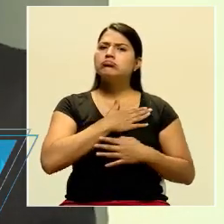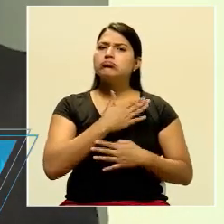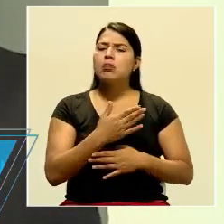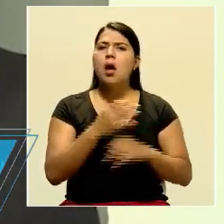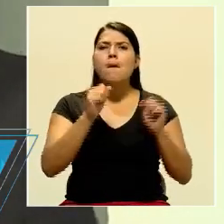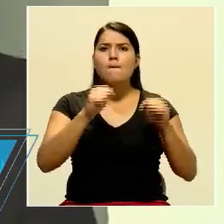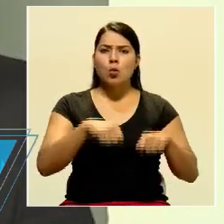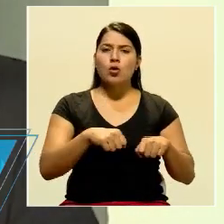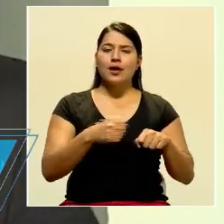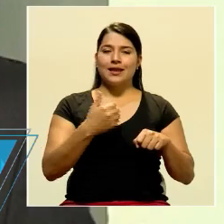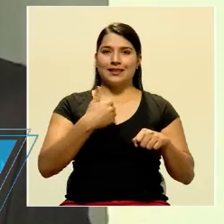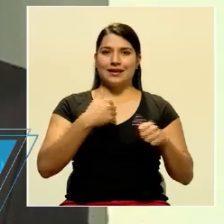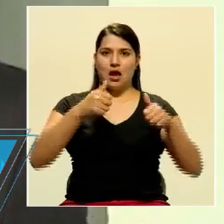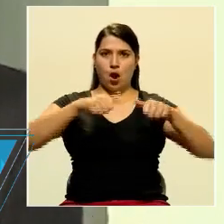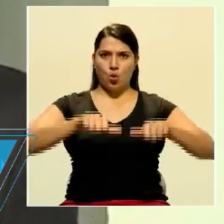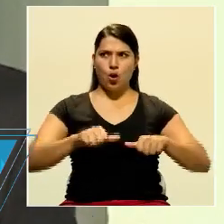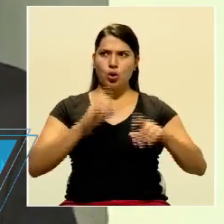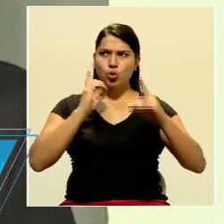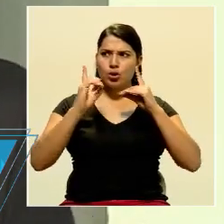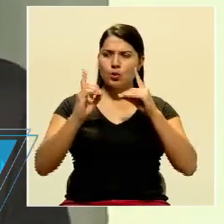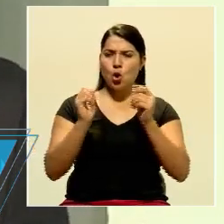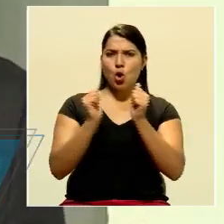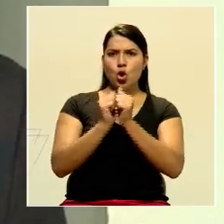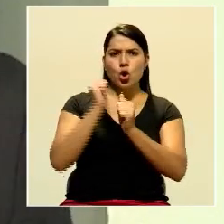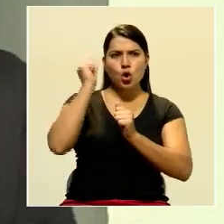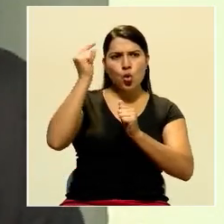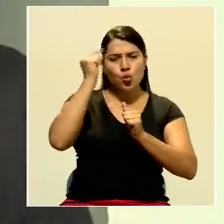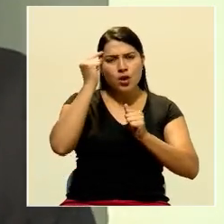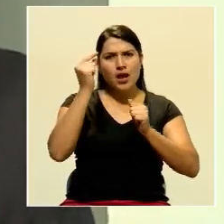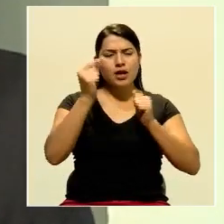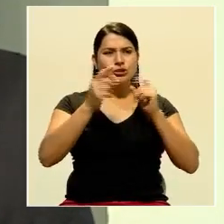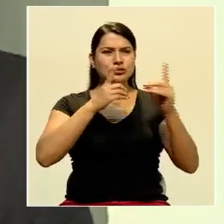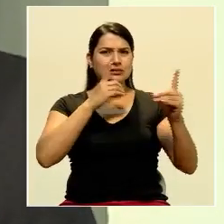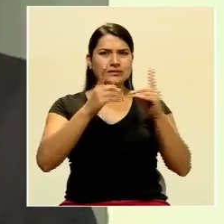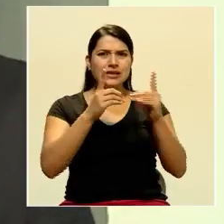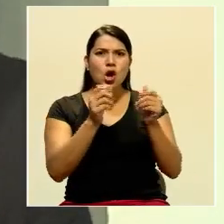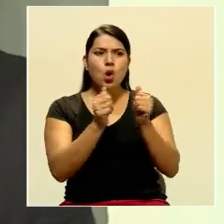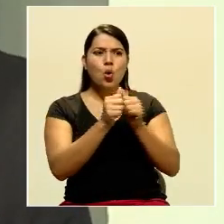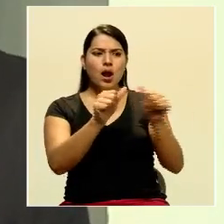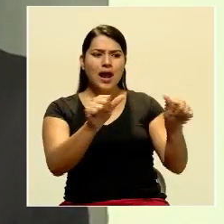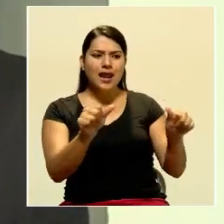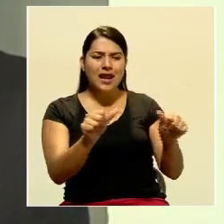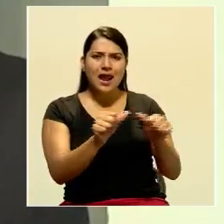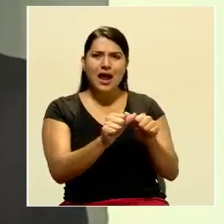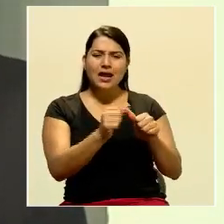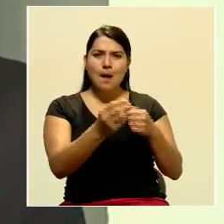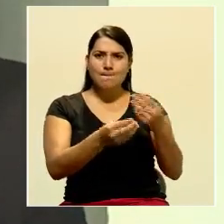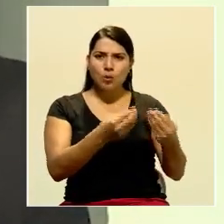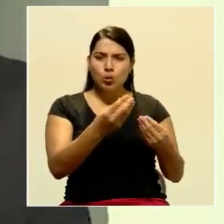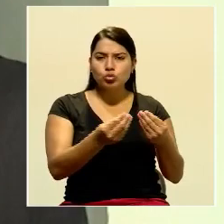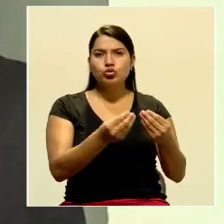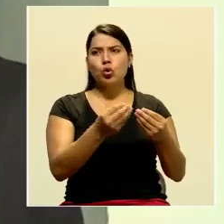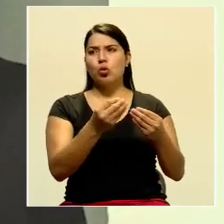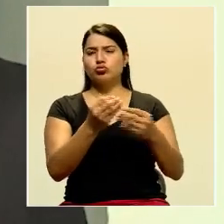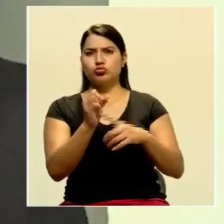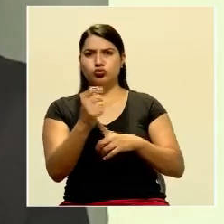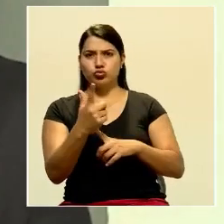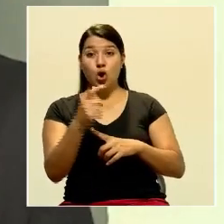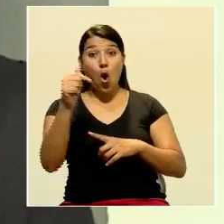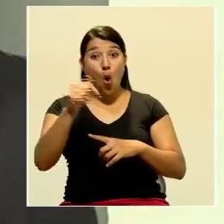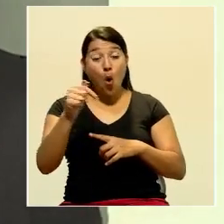dialogar con el Ejecutivo, a dialogar con los sectores sociales y productivos para construir una ruta. Hoy logramos con este crédito un